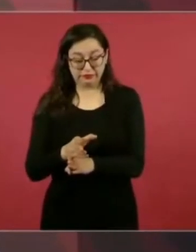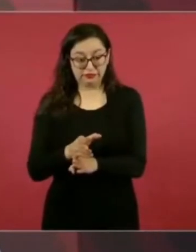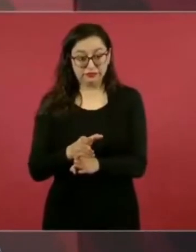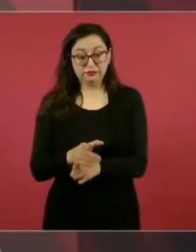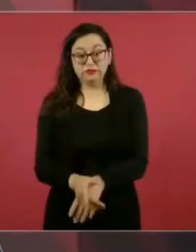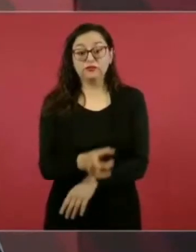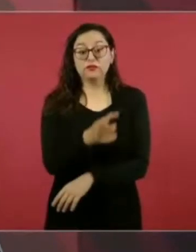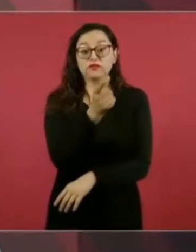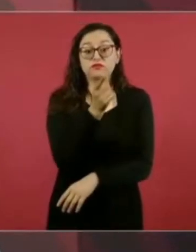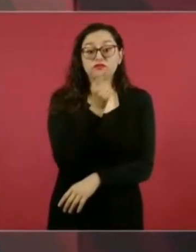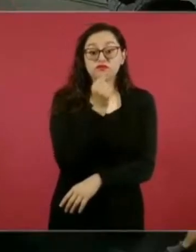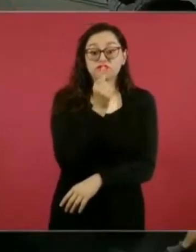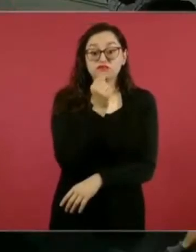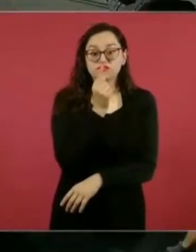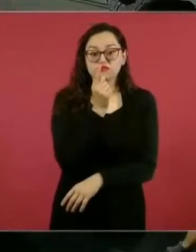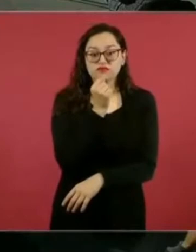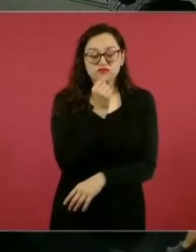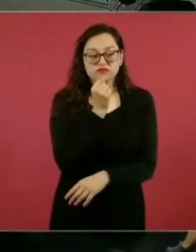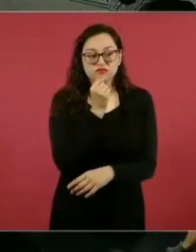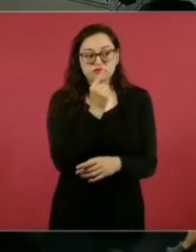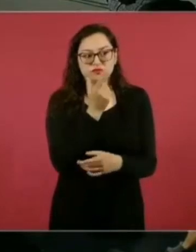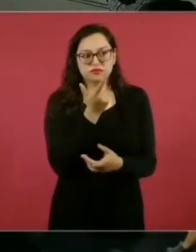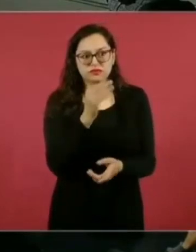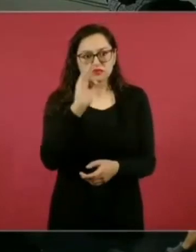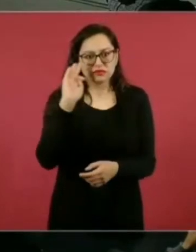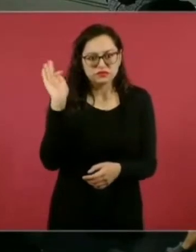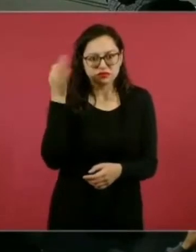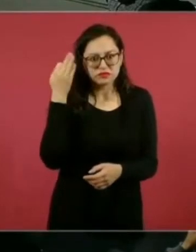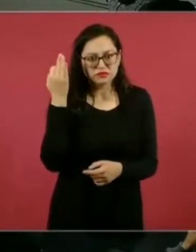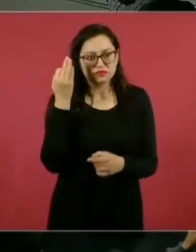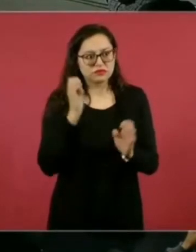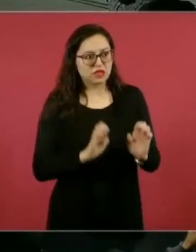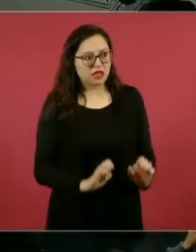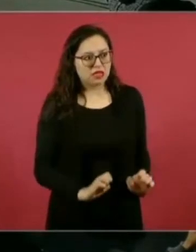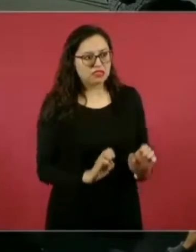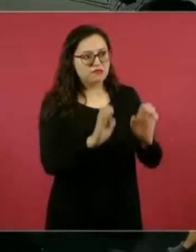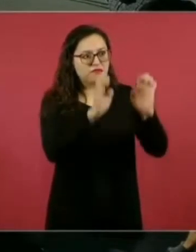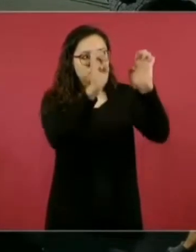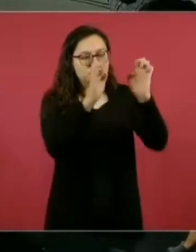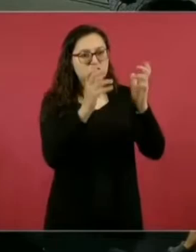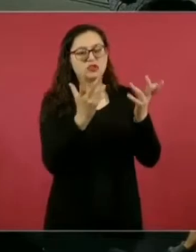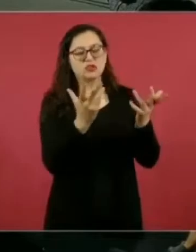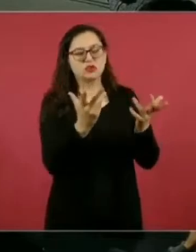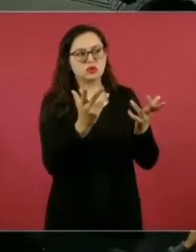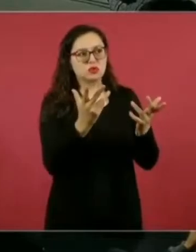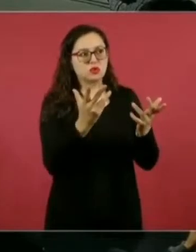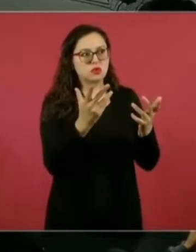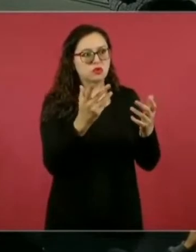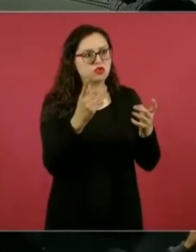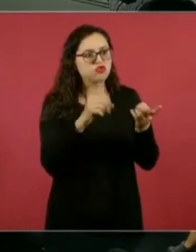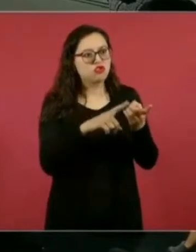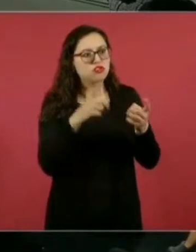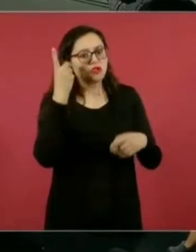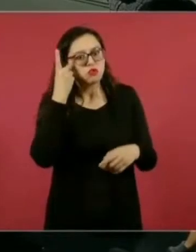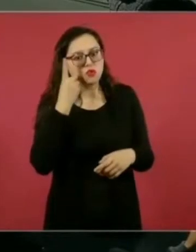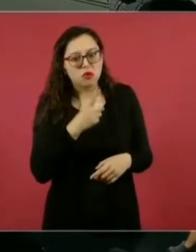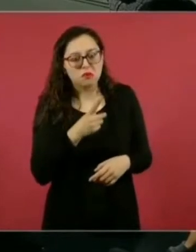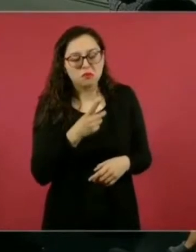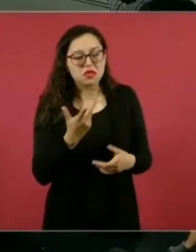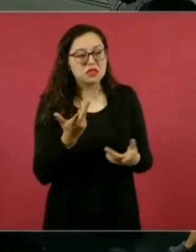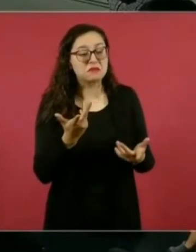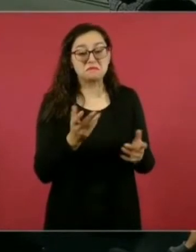ni siquiera construyeron instalaciones, cuarteles. Iba la